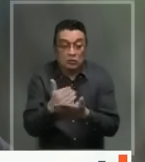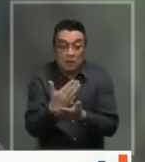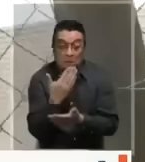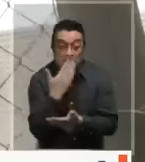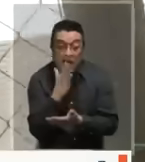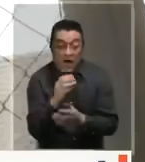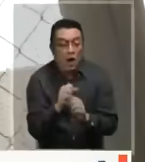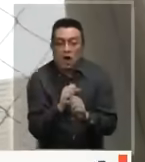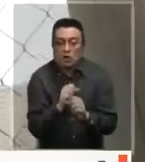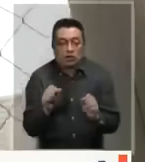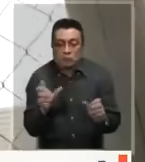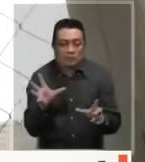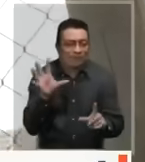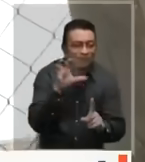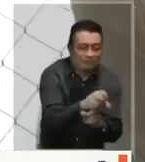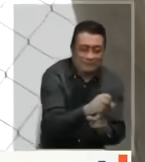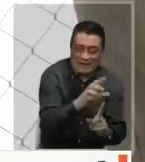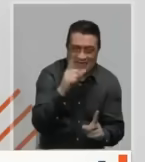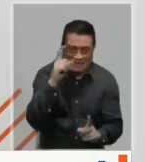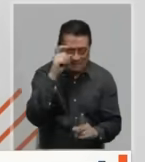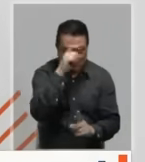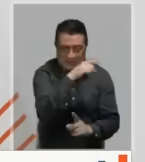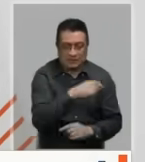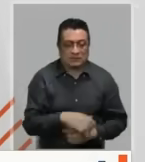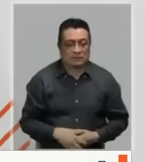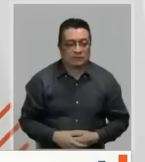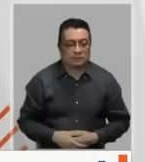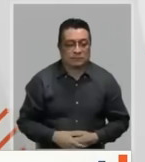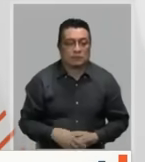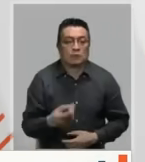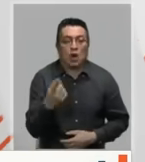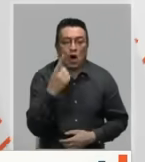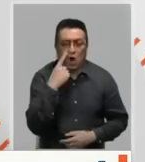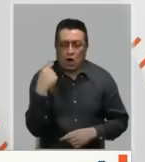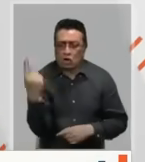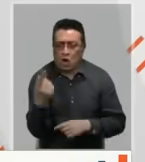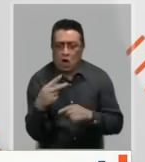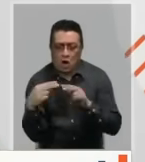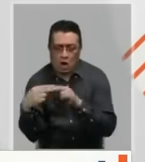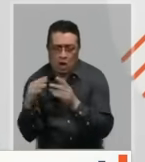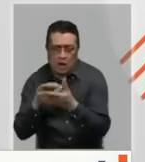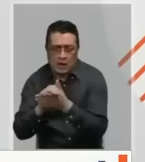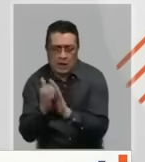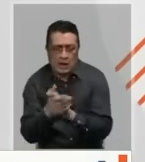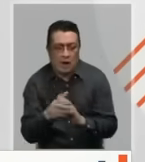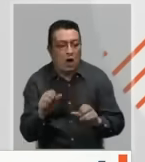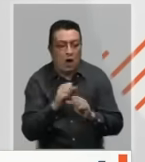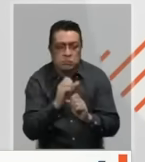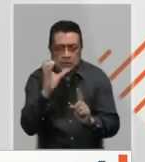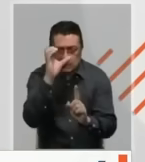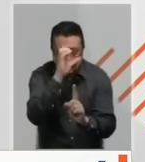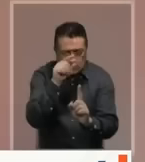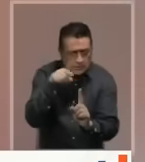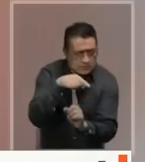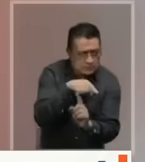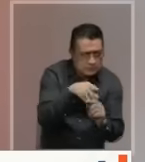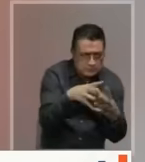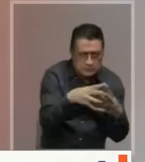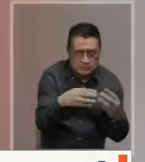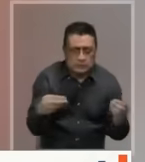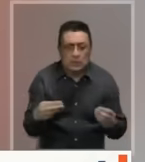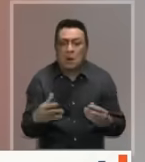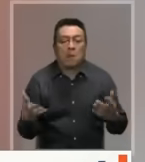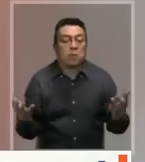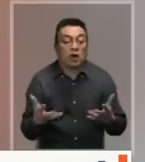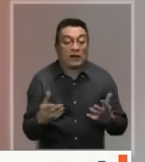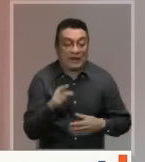hacía imposible su captura. Se conocían entre todos, pero era imposible encontrarlo. La razón,